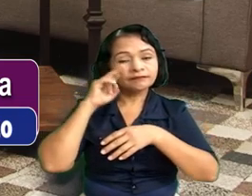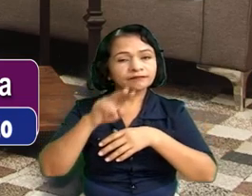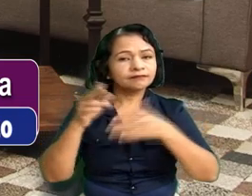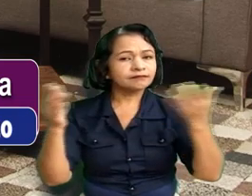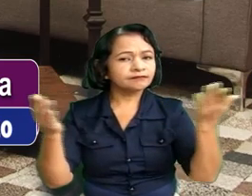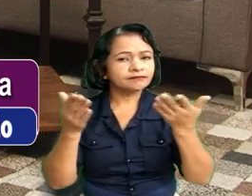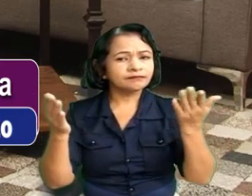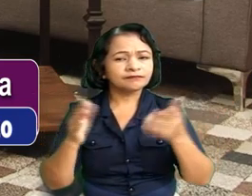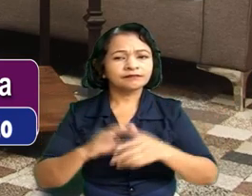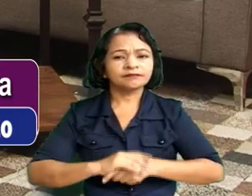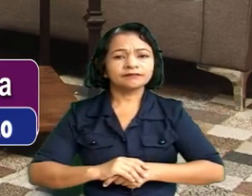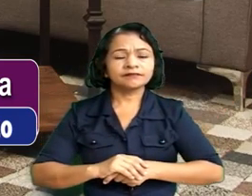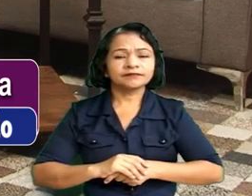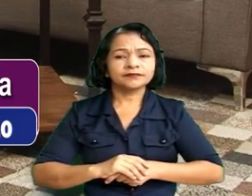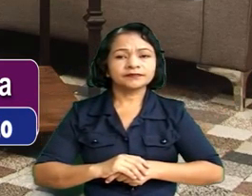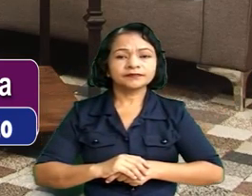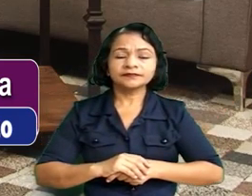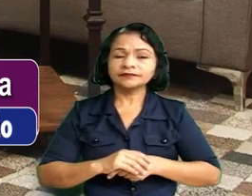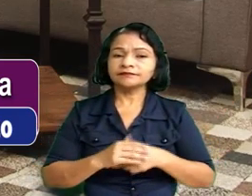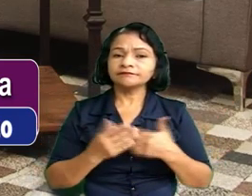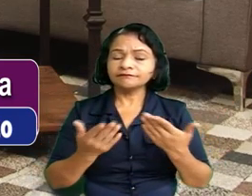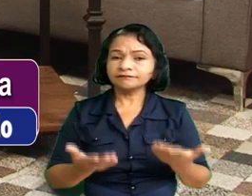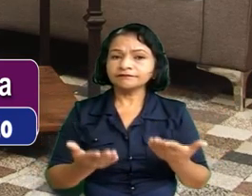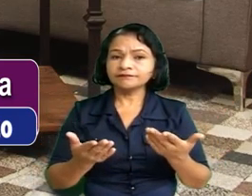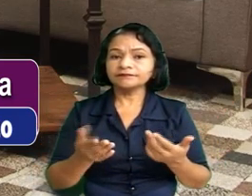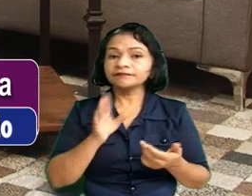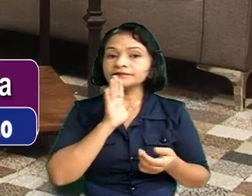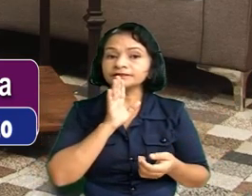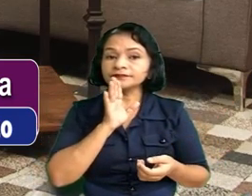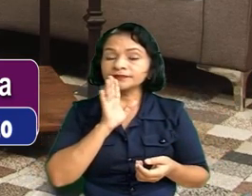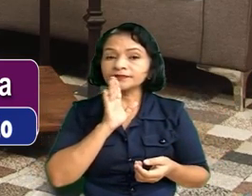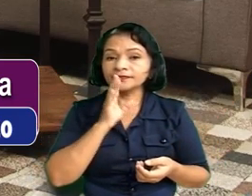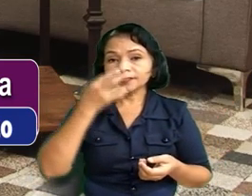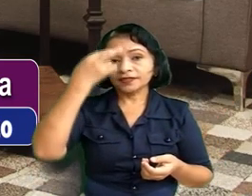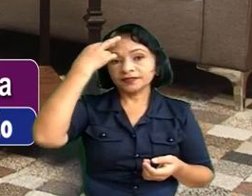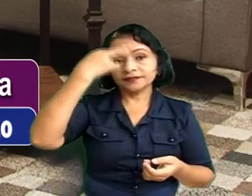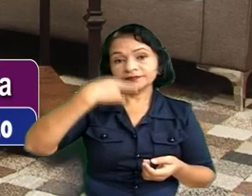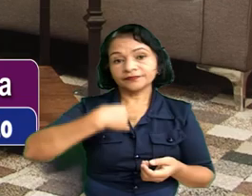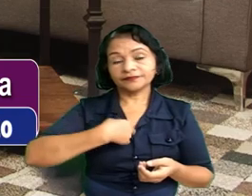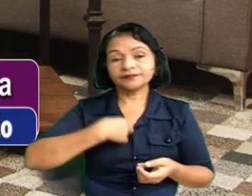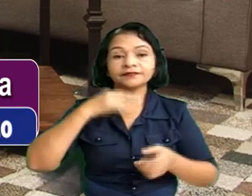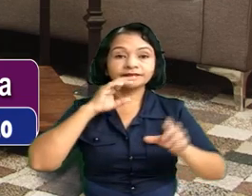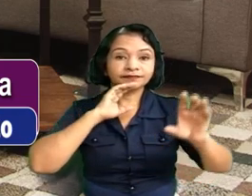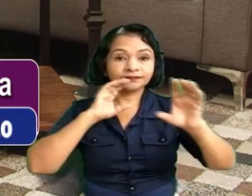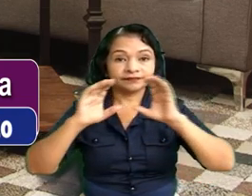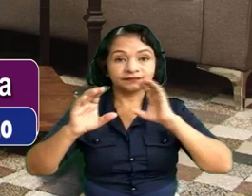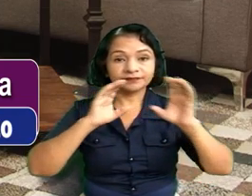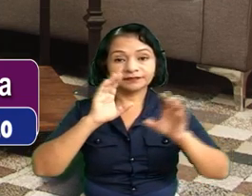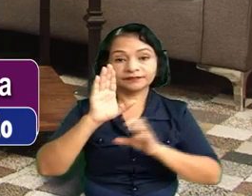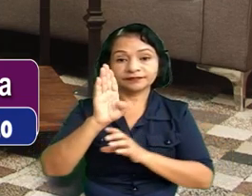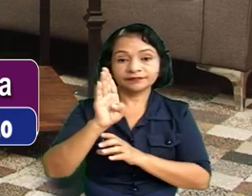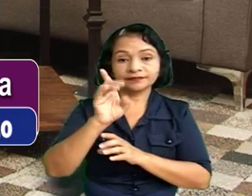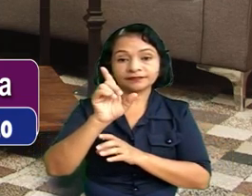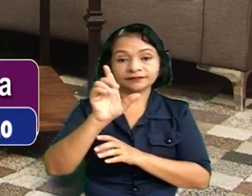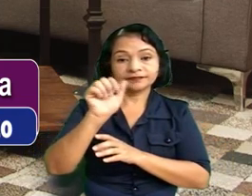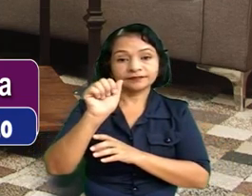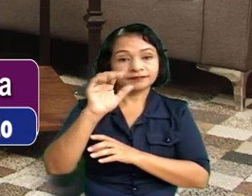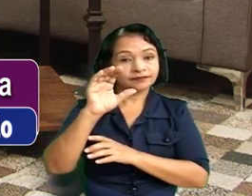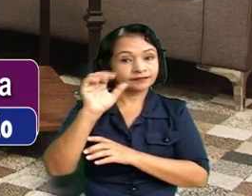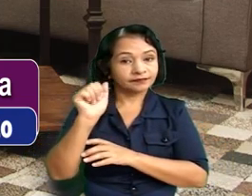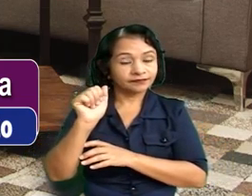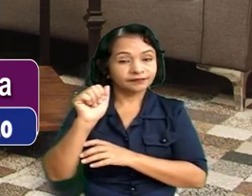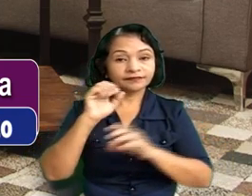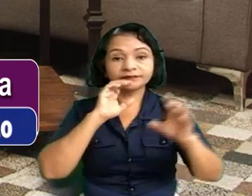de este papel? Bueno, es que cuando hablamos de la responsabilidad de comunicación que tenía Blanquita, no solo era